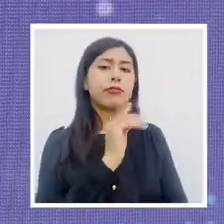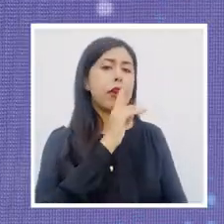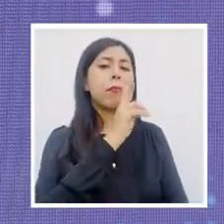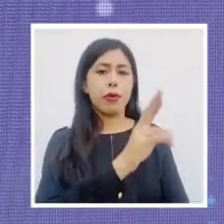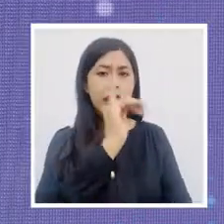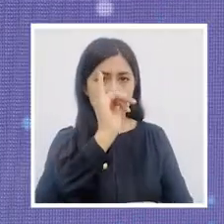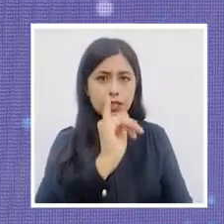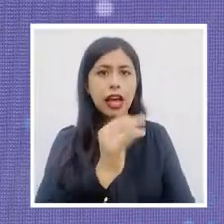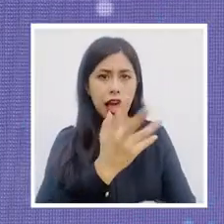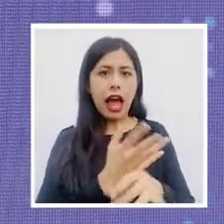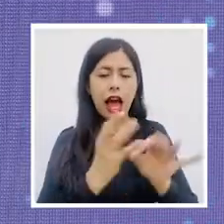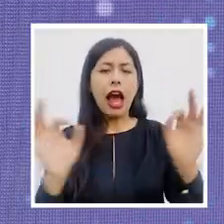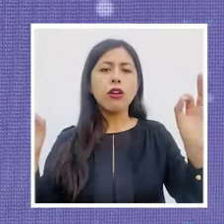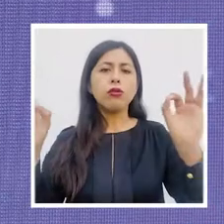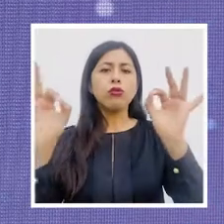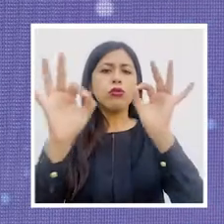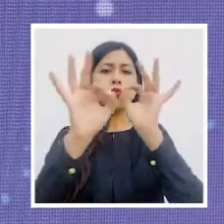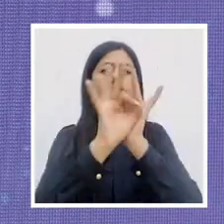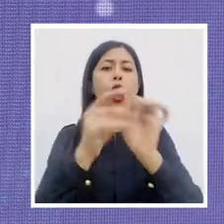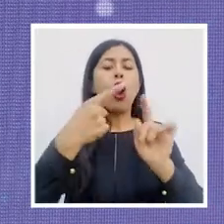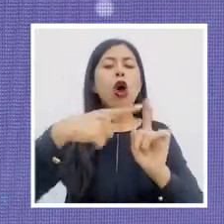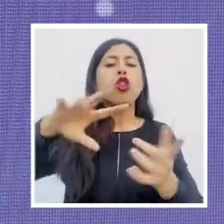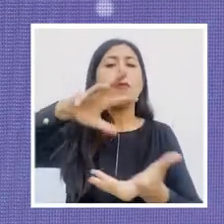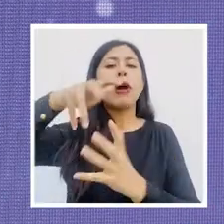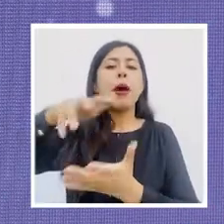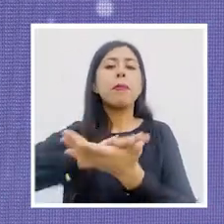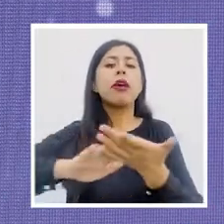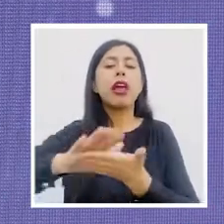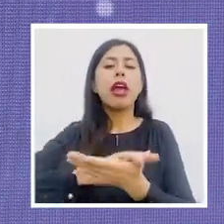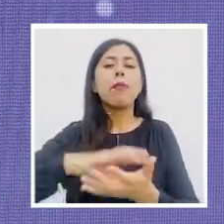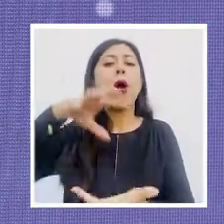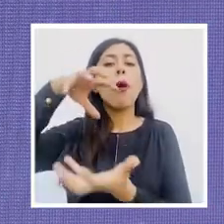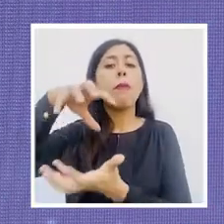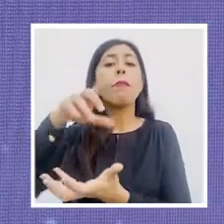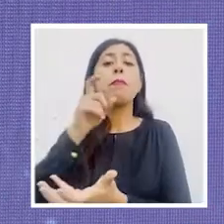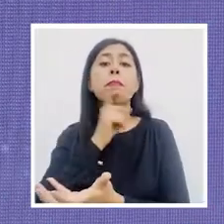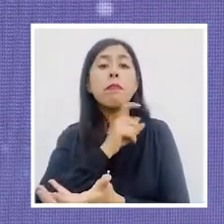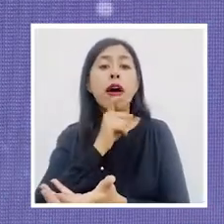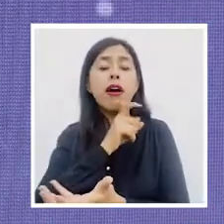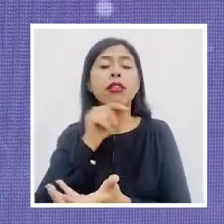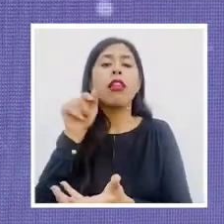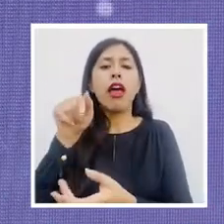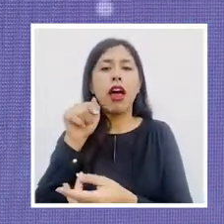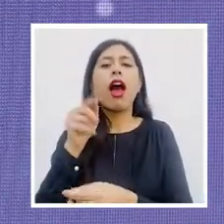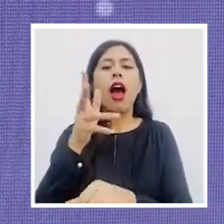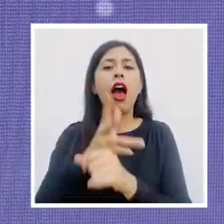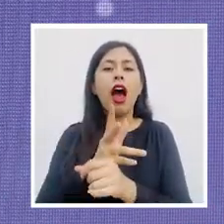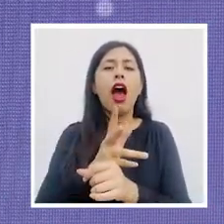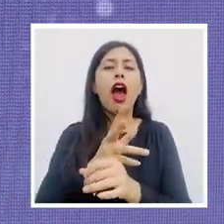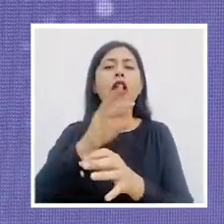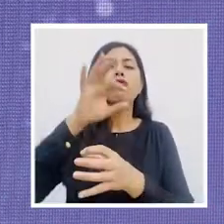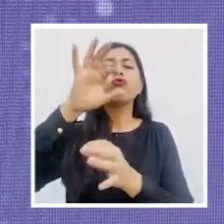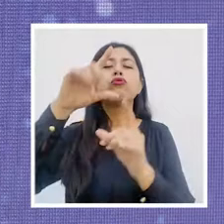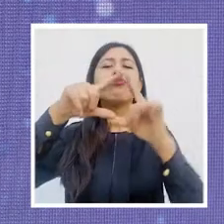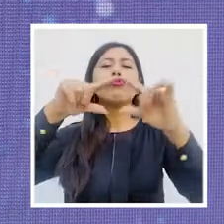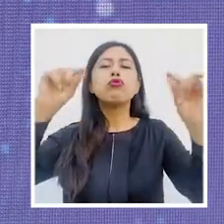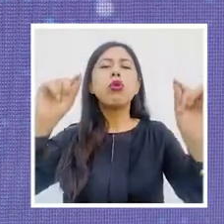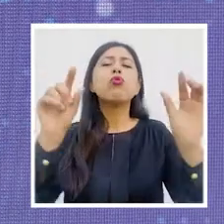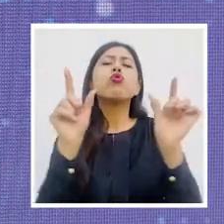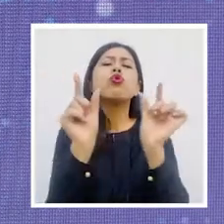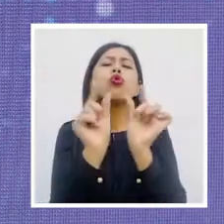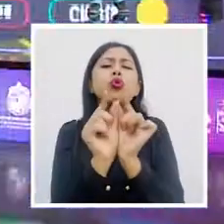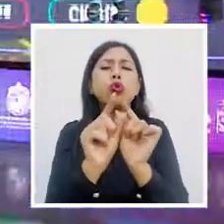Ocurren los eclipses solares en otros planetas. Por ejemplo, Marte tiene dos lunas muy chiquititas de solo 10